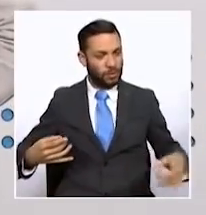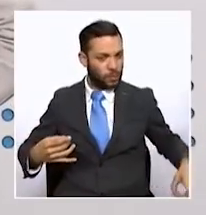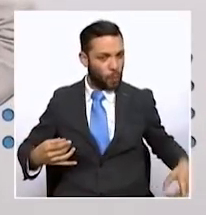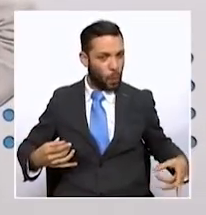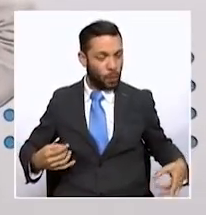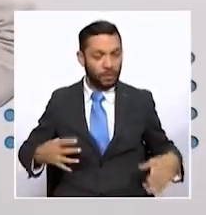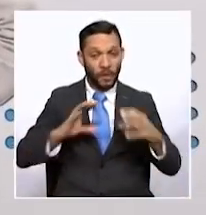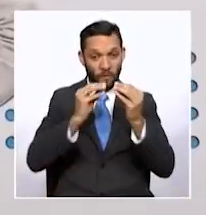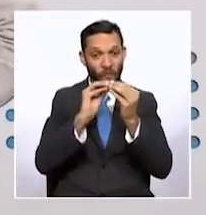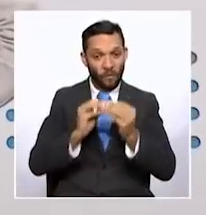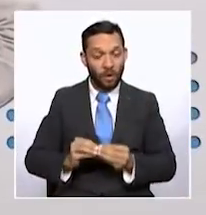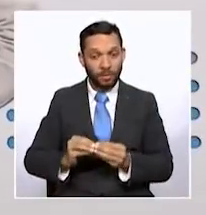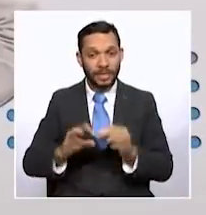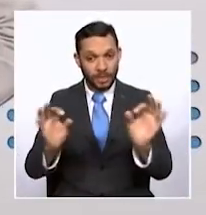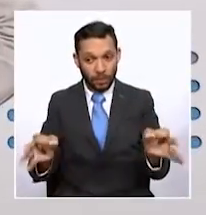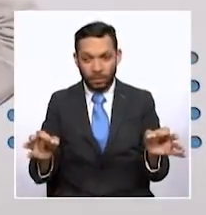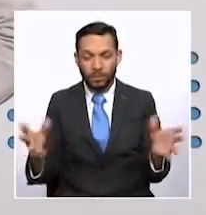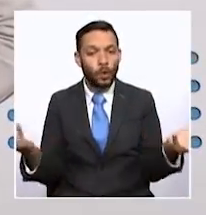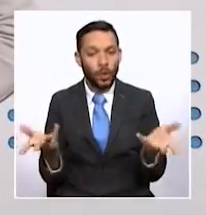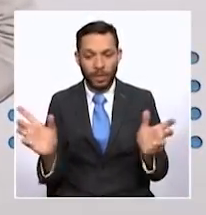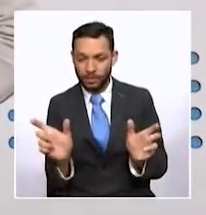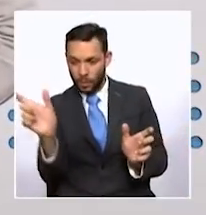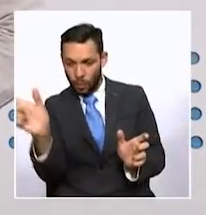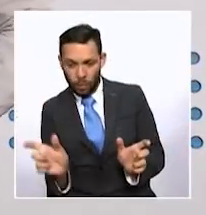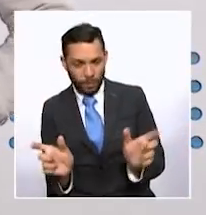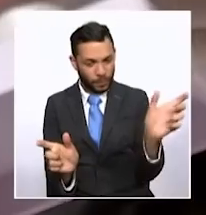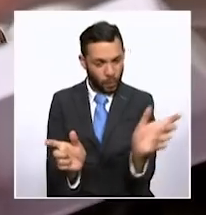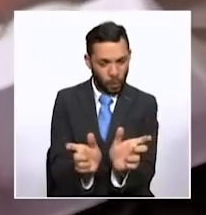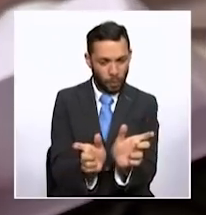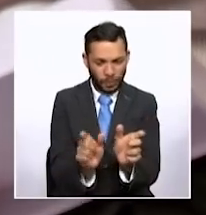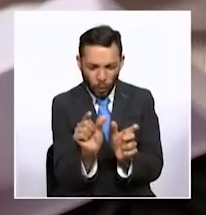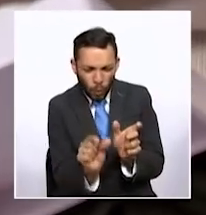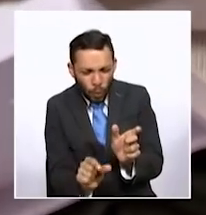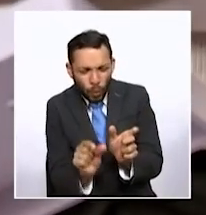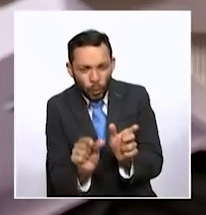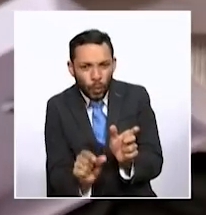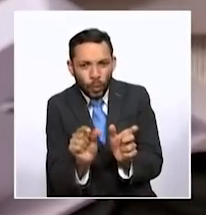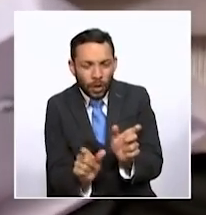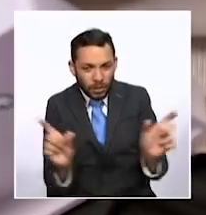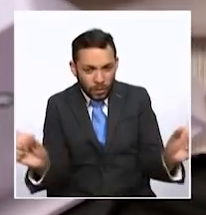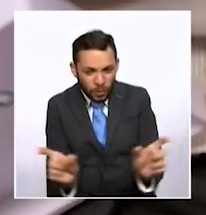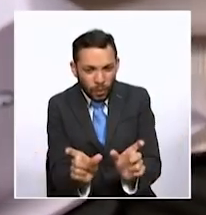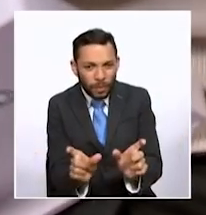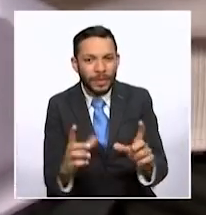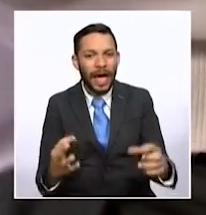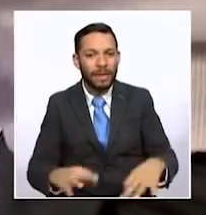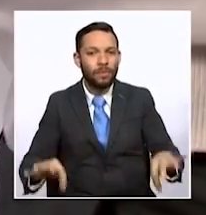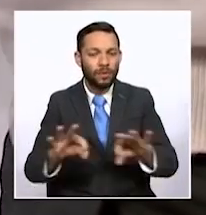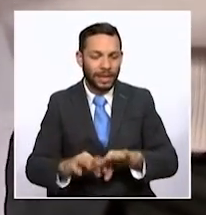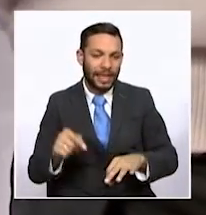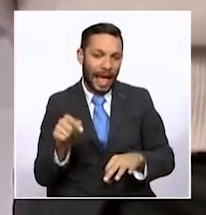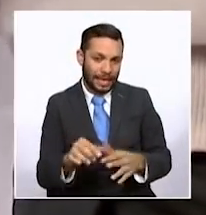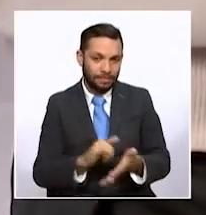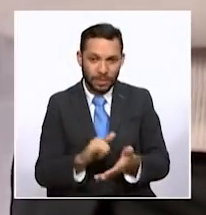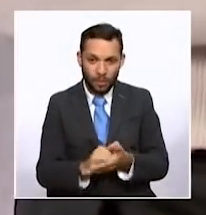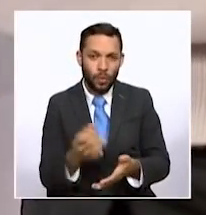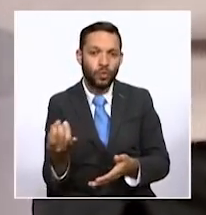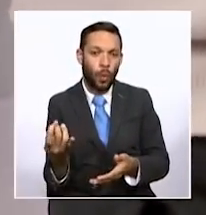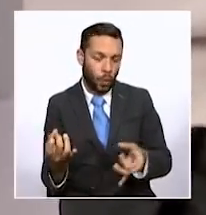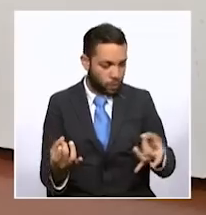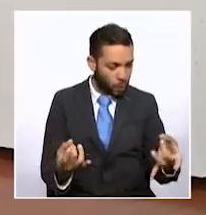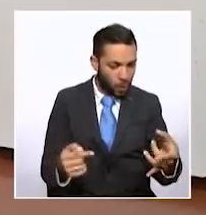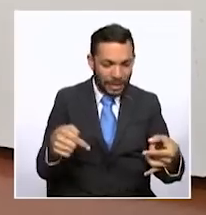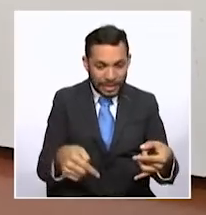anatómicamente esta es la ubicación de la cadera, de la articulación coxofemoral. Entonces la cadera siempre duele en la región inguinal. Por eso muchas veces